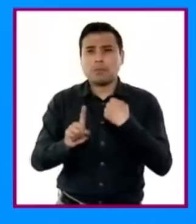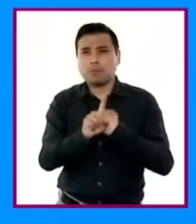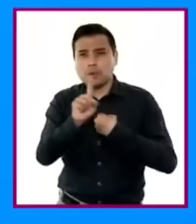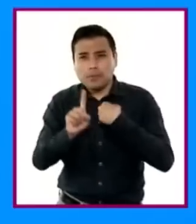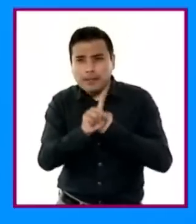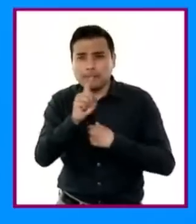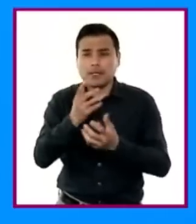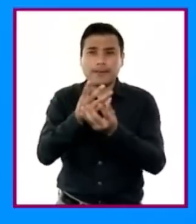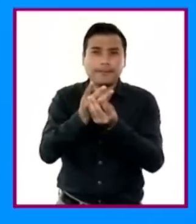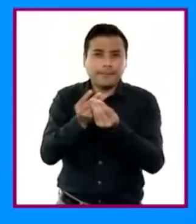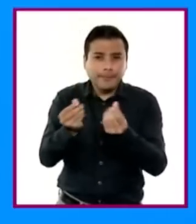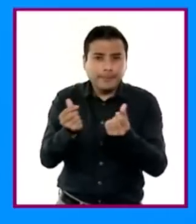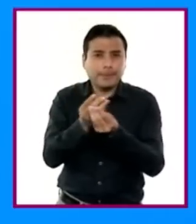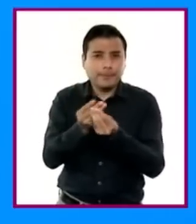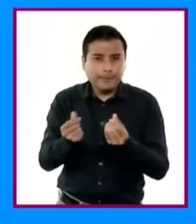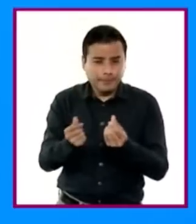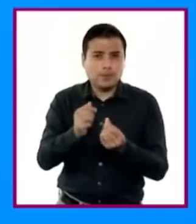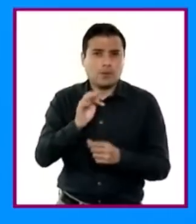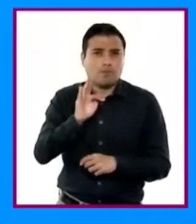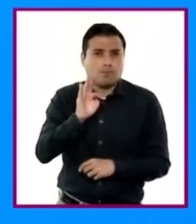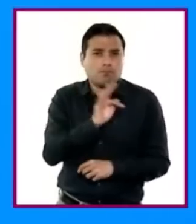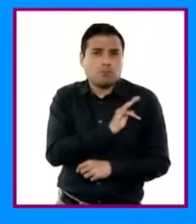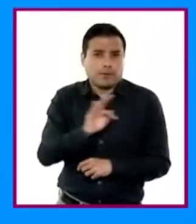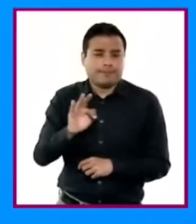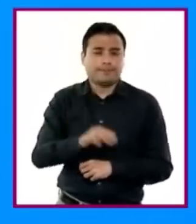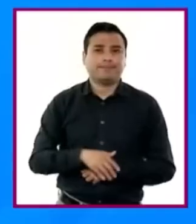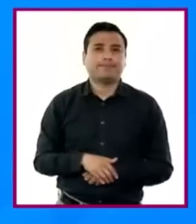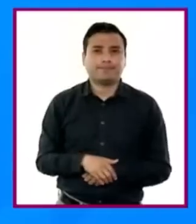en práctica técnicas aprendidas